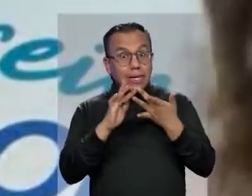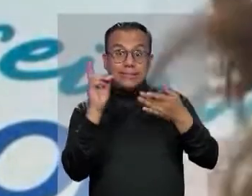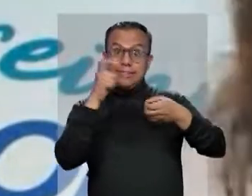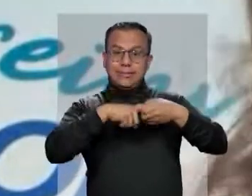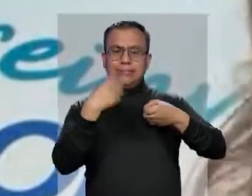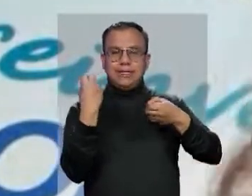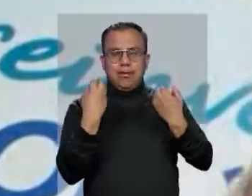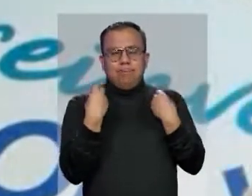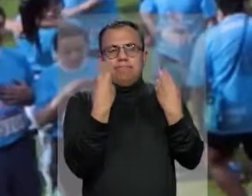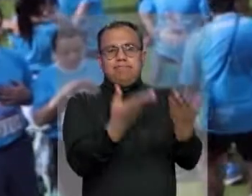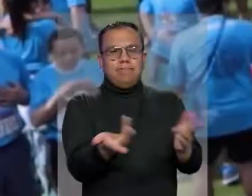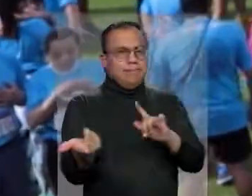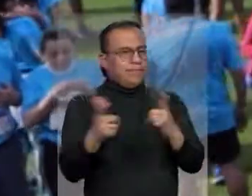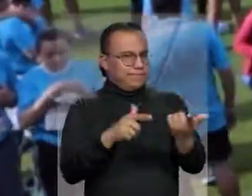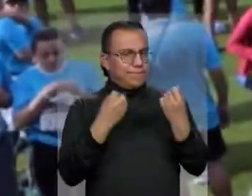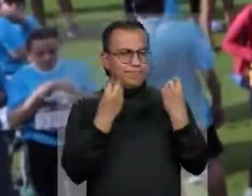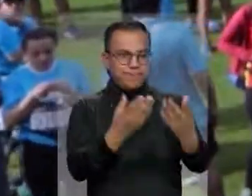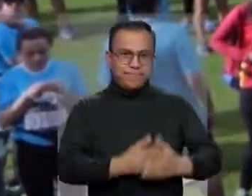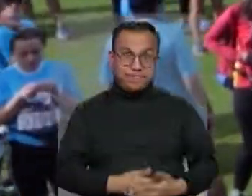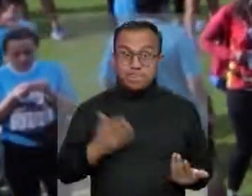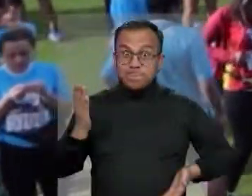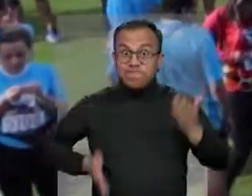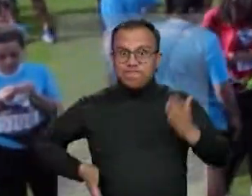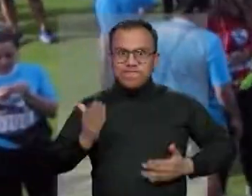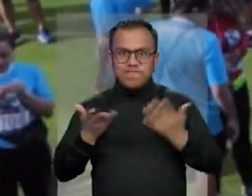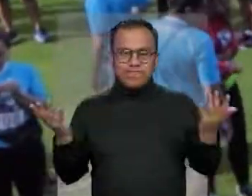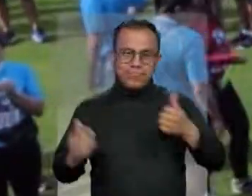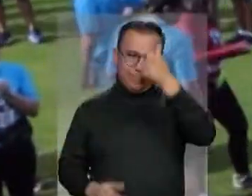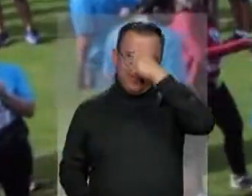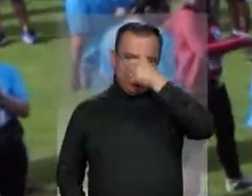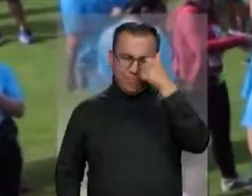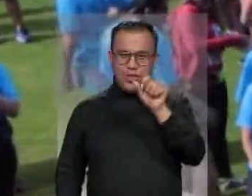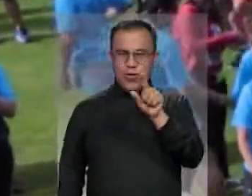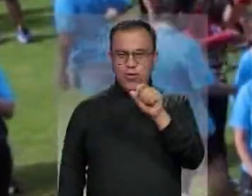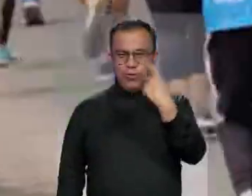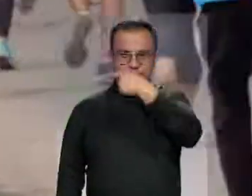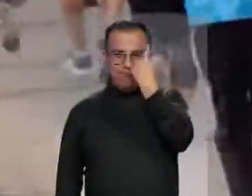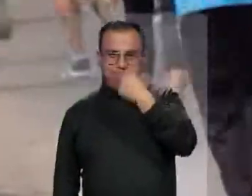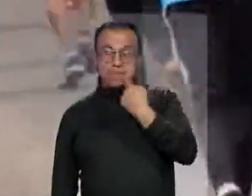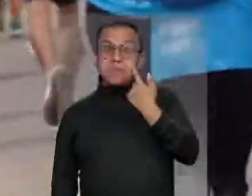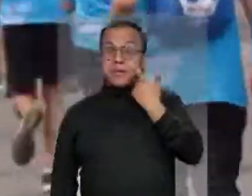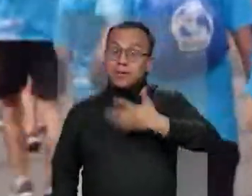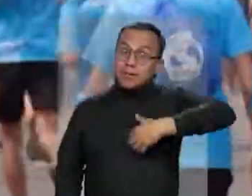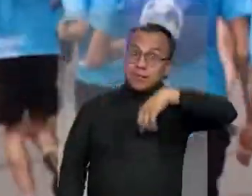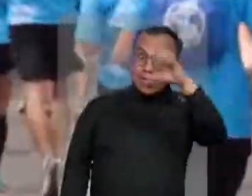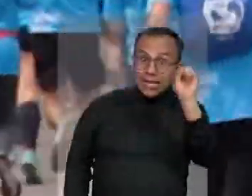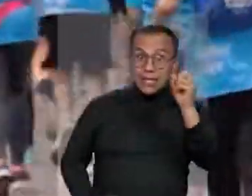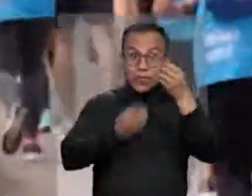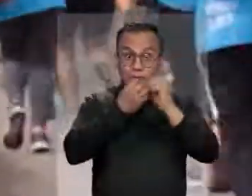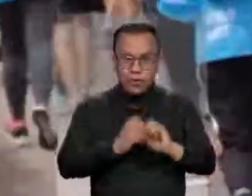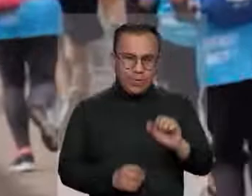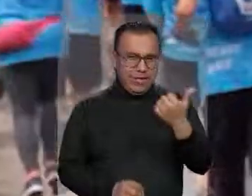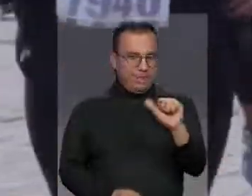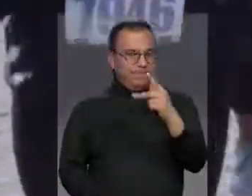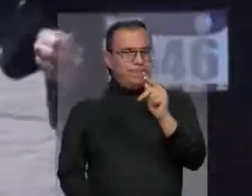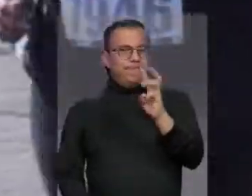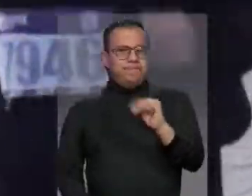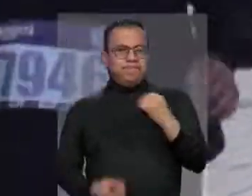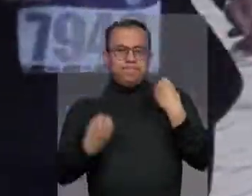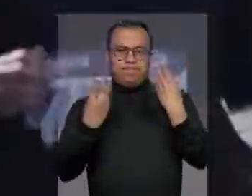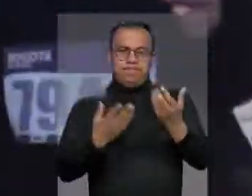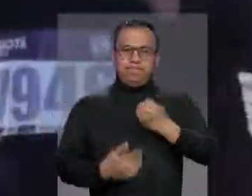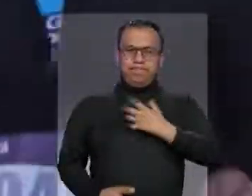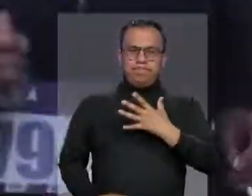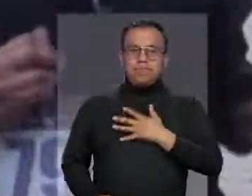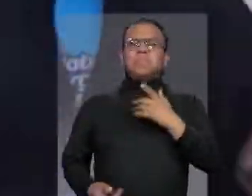inscripción nosotros le hacemos la habana la carrera se disputará el domingo 11 de septiembre y el ganador en su modalidad de 10 kilómetros tendrá la